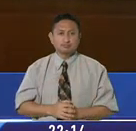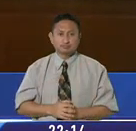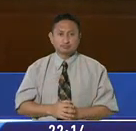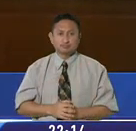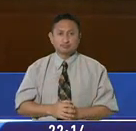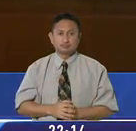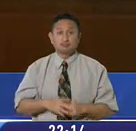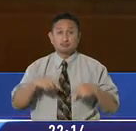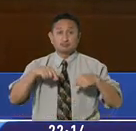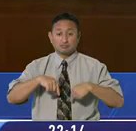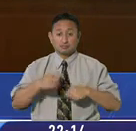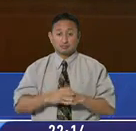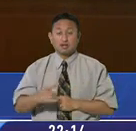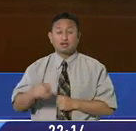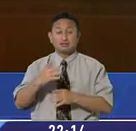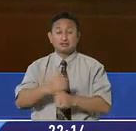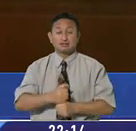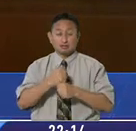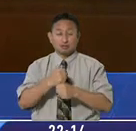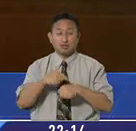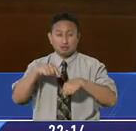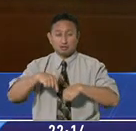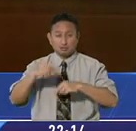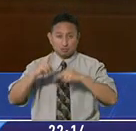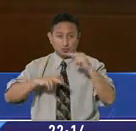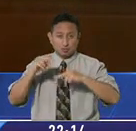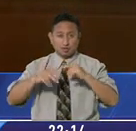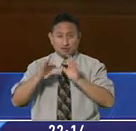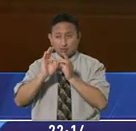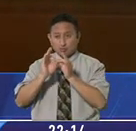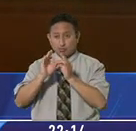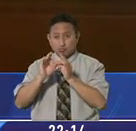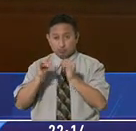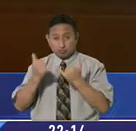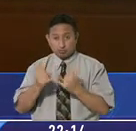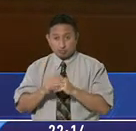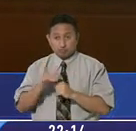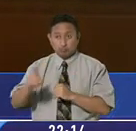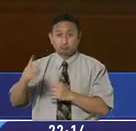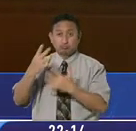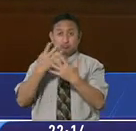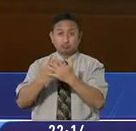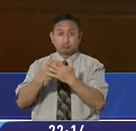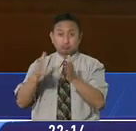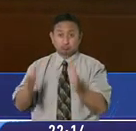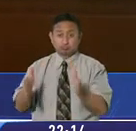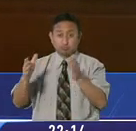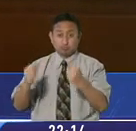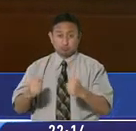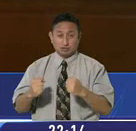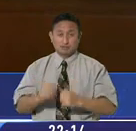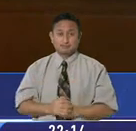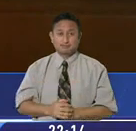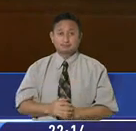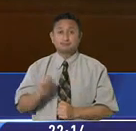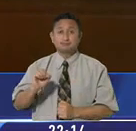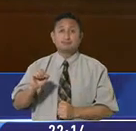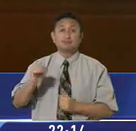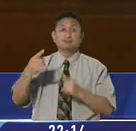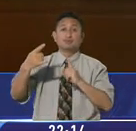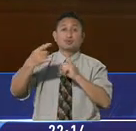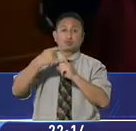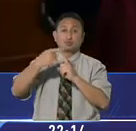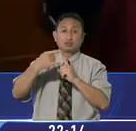herramientas de infraestructura de seguridad penitenciaria que se están disponiendo para poder fortalecerla. Inhibidores de señal mucho